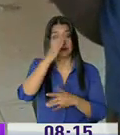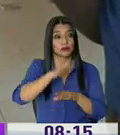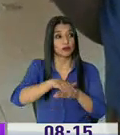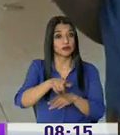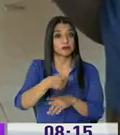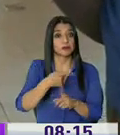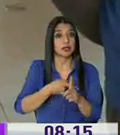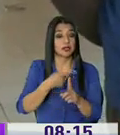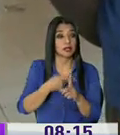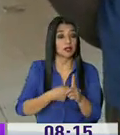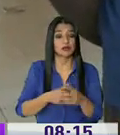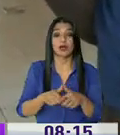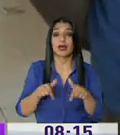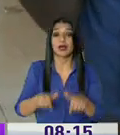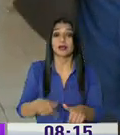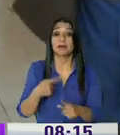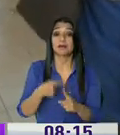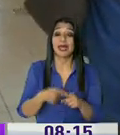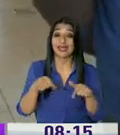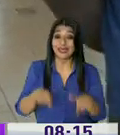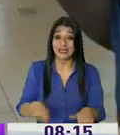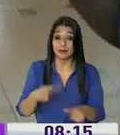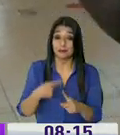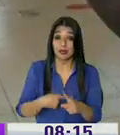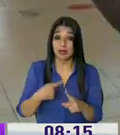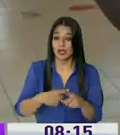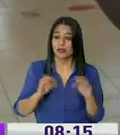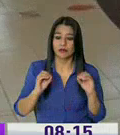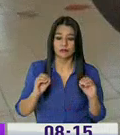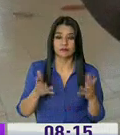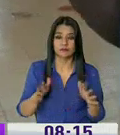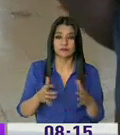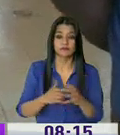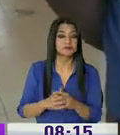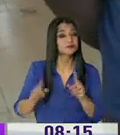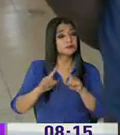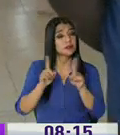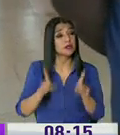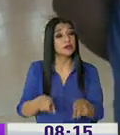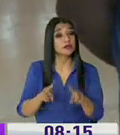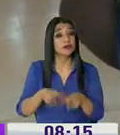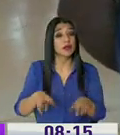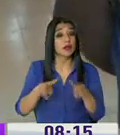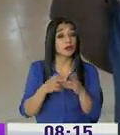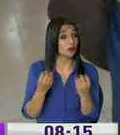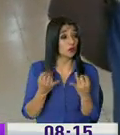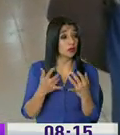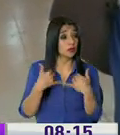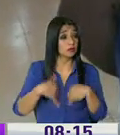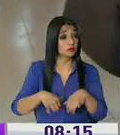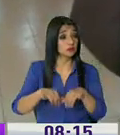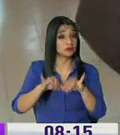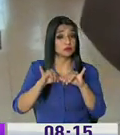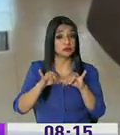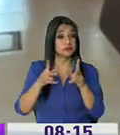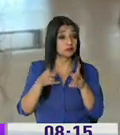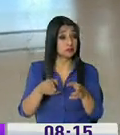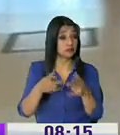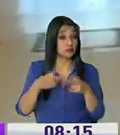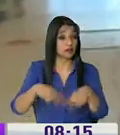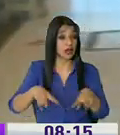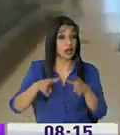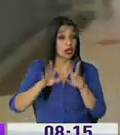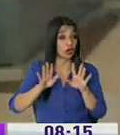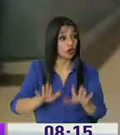al mercado o relacionado? De este mercado no, no había ningún reporte. ¿Qué pasa con los precios, por ejemplo? ¿Los precios continúan en